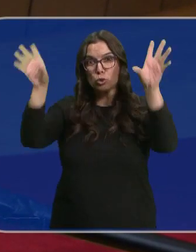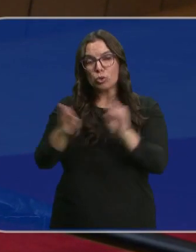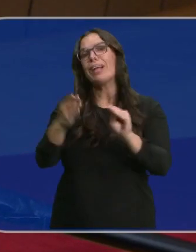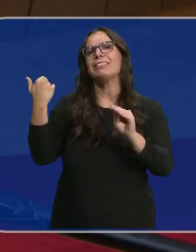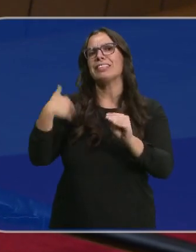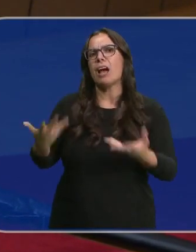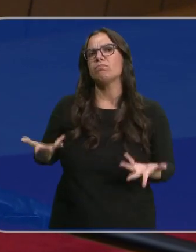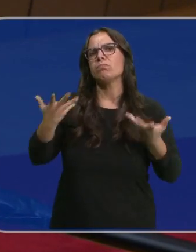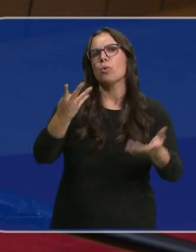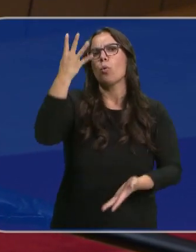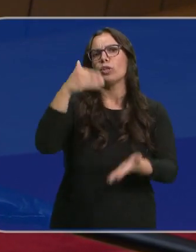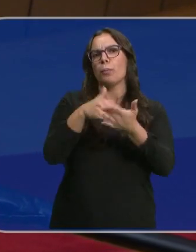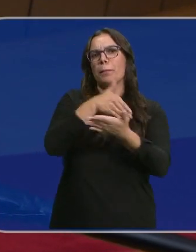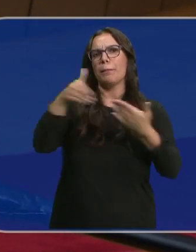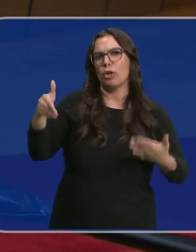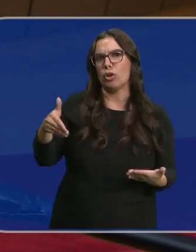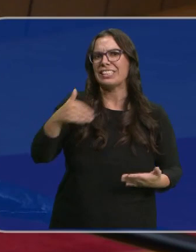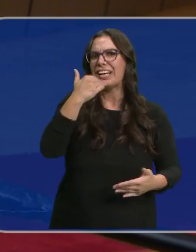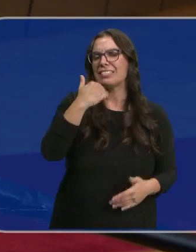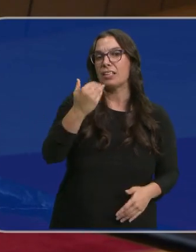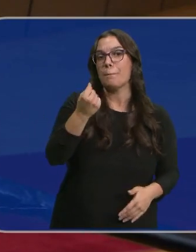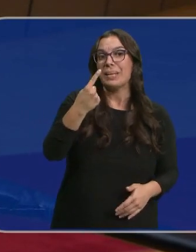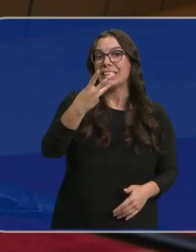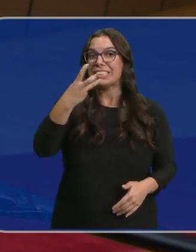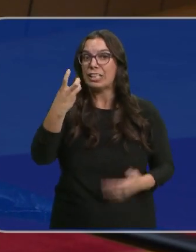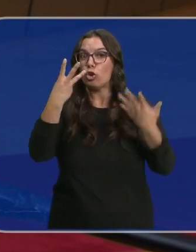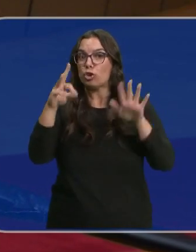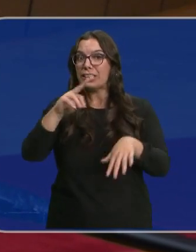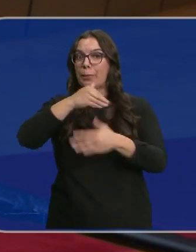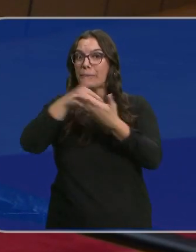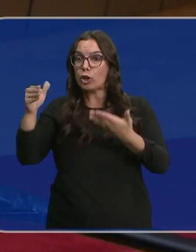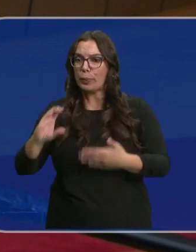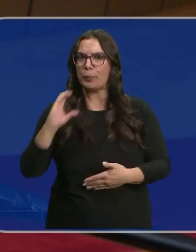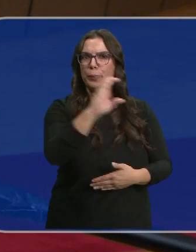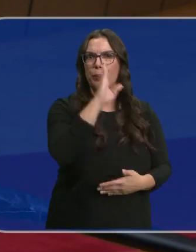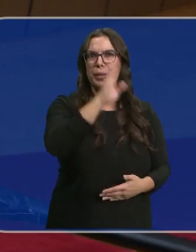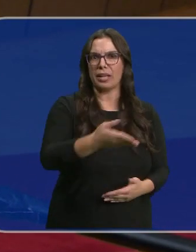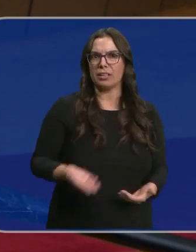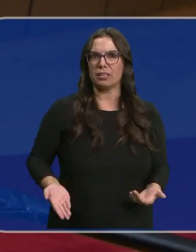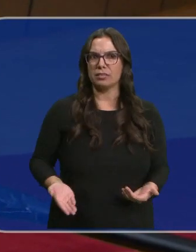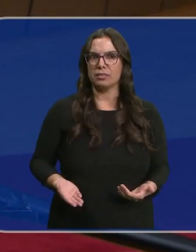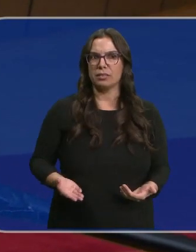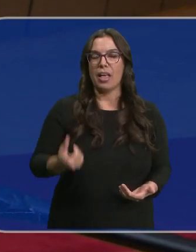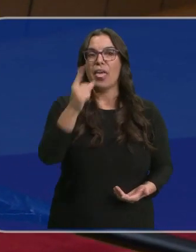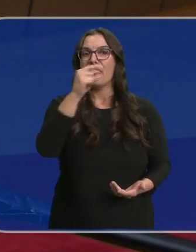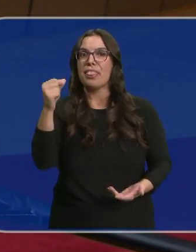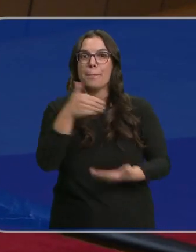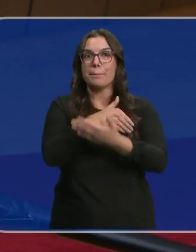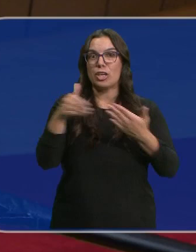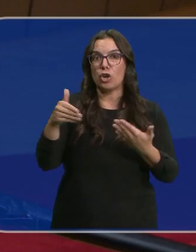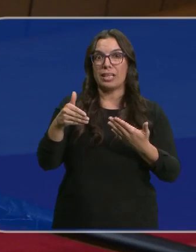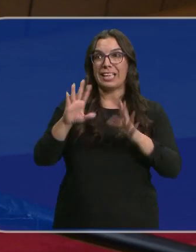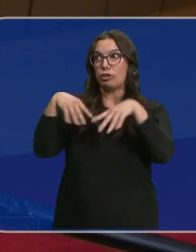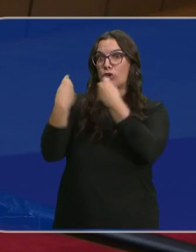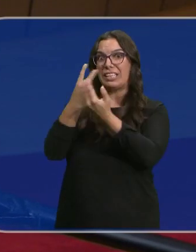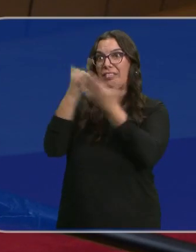ha puesto casi 4.000 millones, de los cuales 1.380 millones de ayudas directas. No llega a 100 millones lo que las